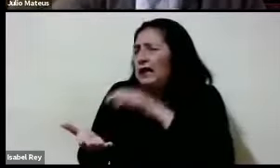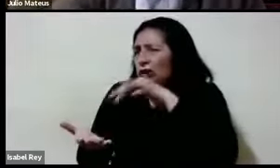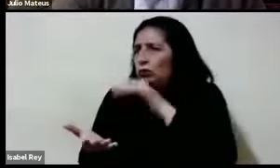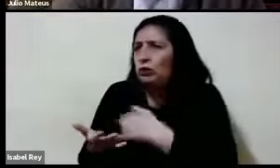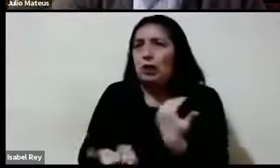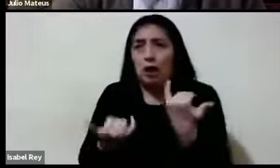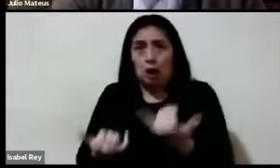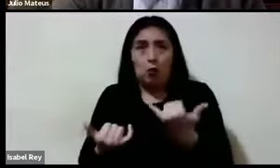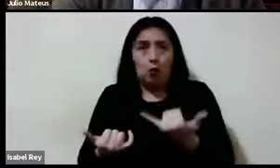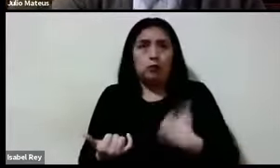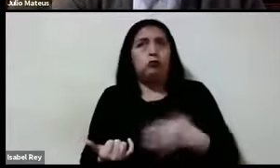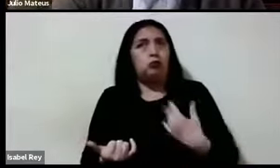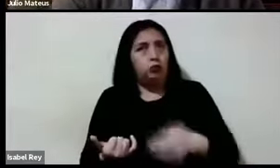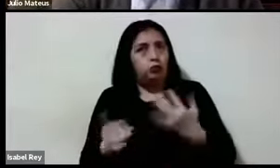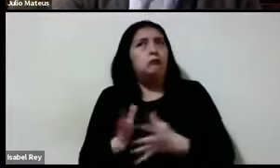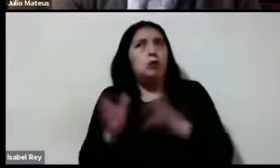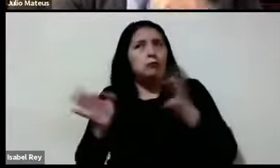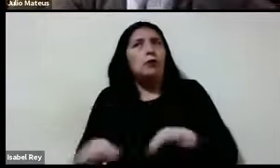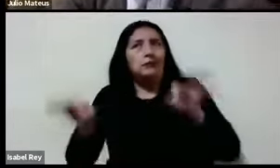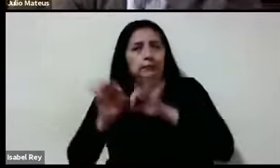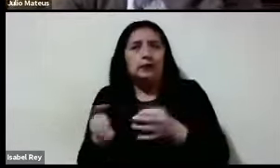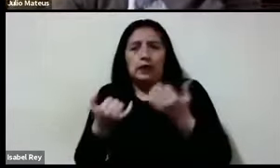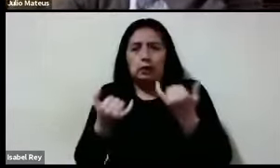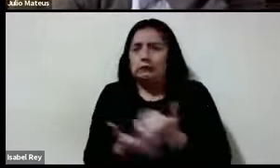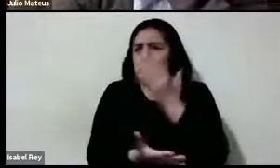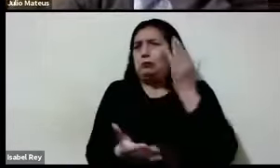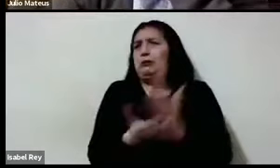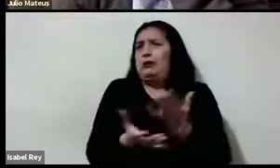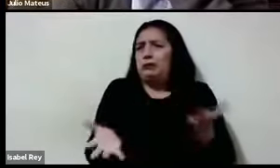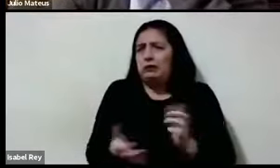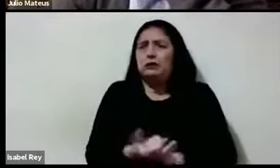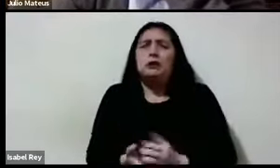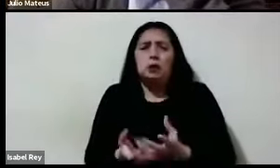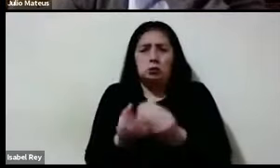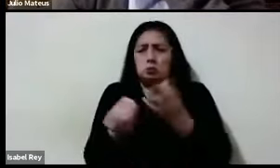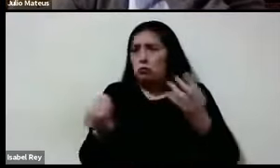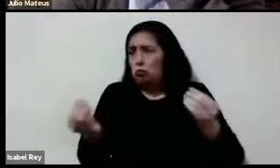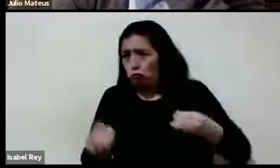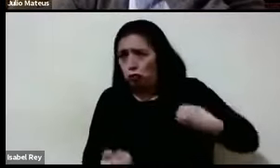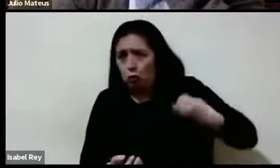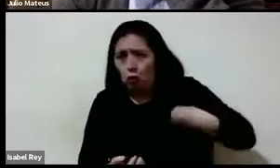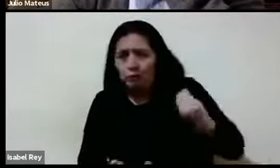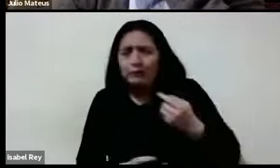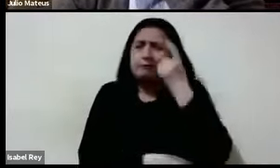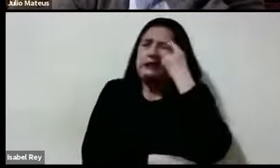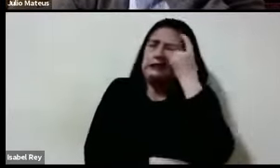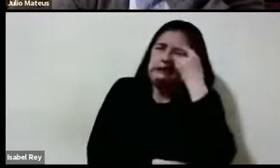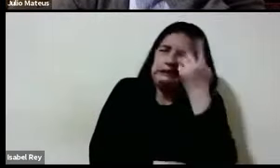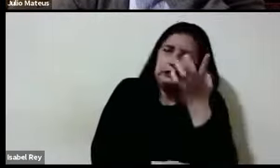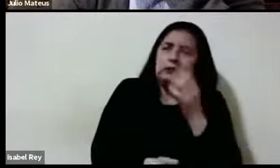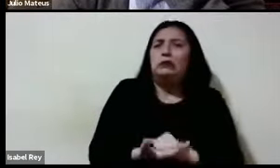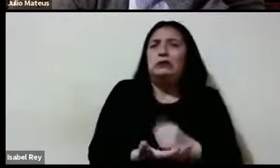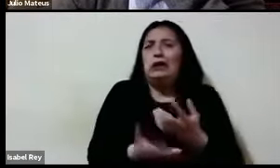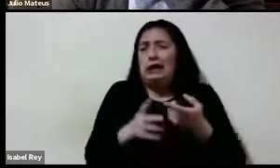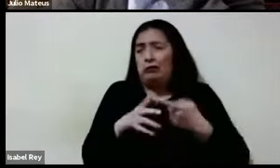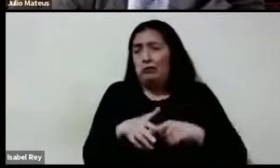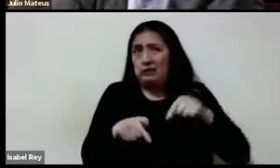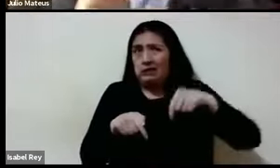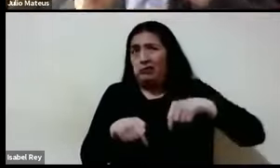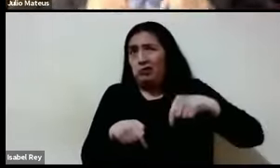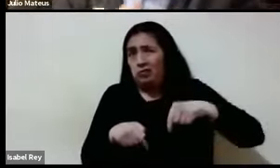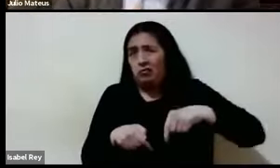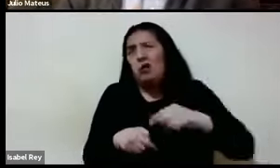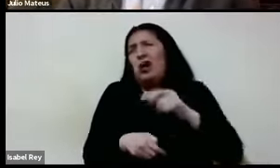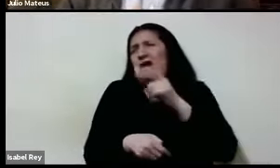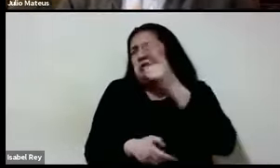gran problema que afrontamos es que, lo primero es que muchos de nuestros adolescentes pensaron que al comienzo esto iba a ser